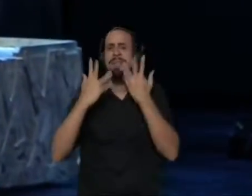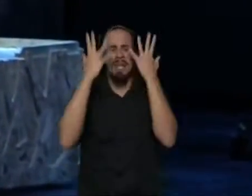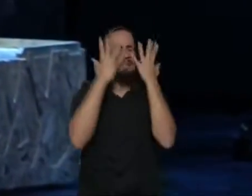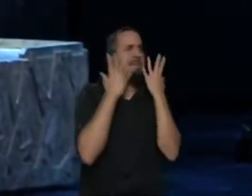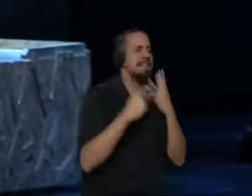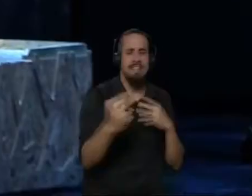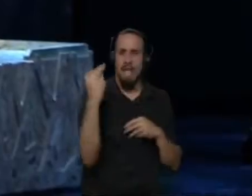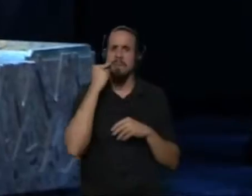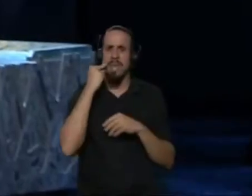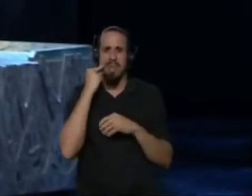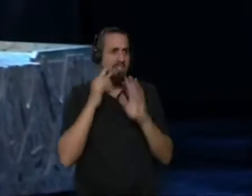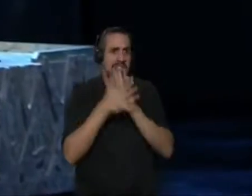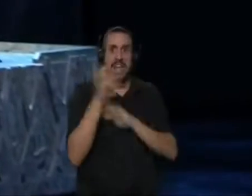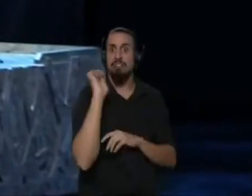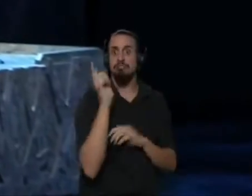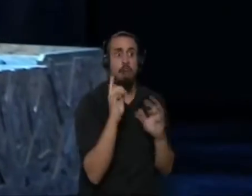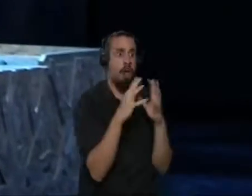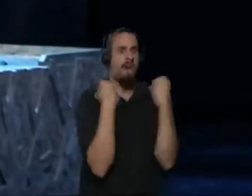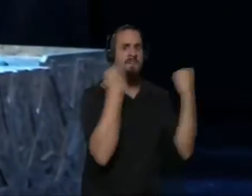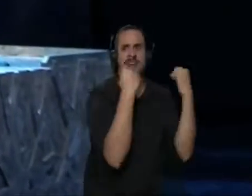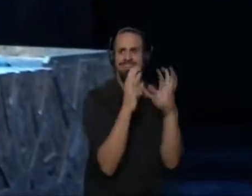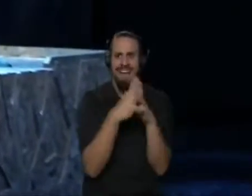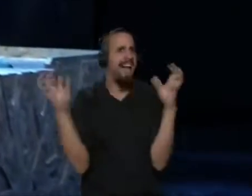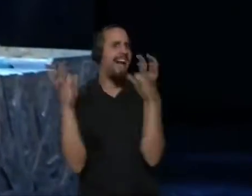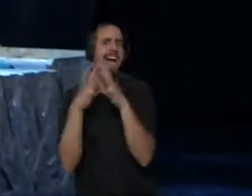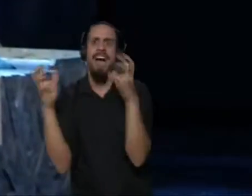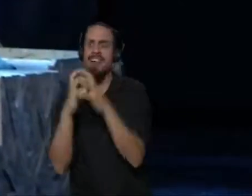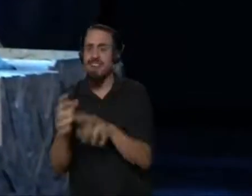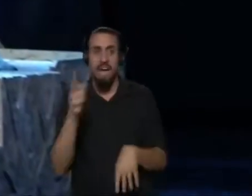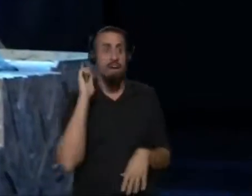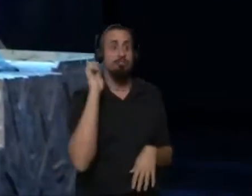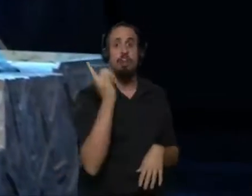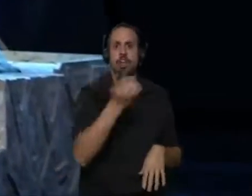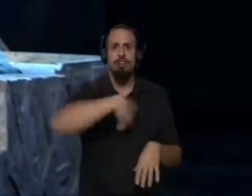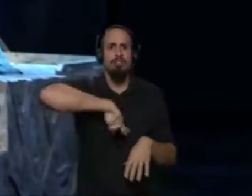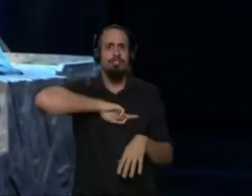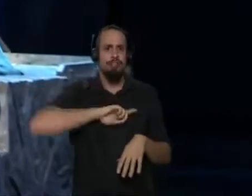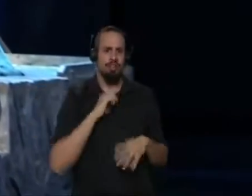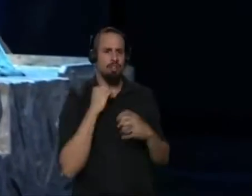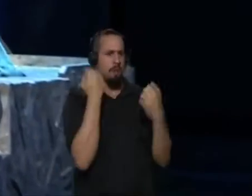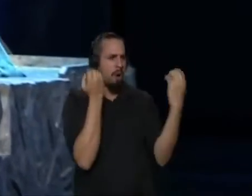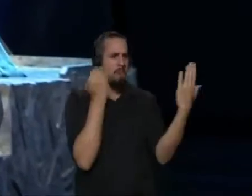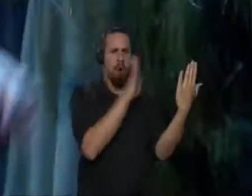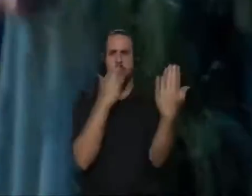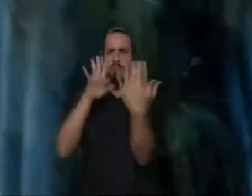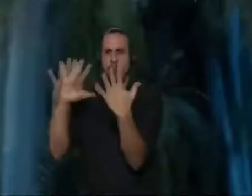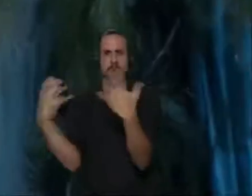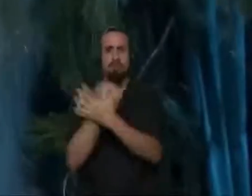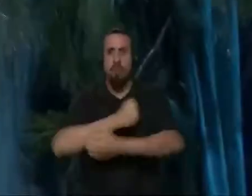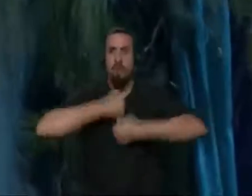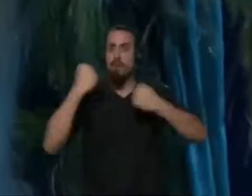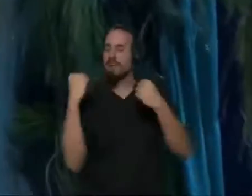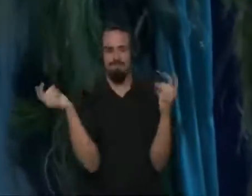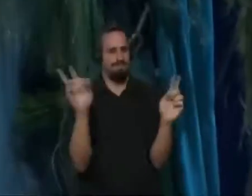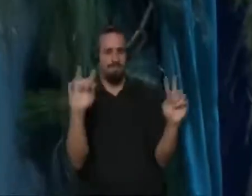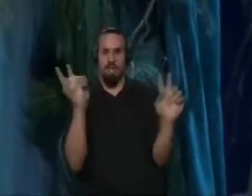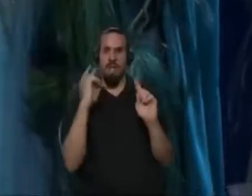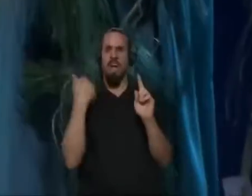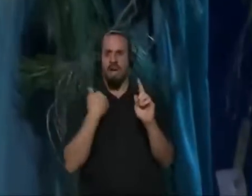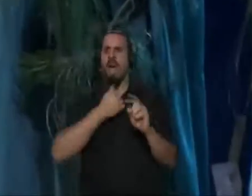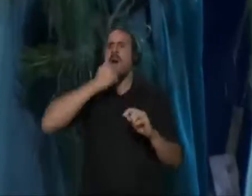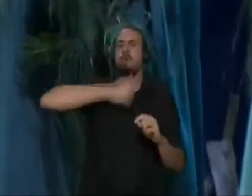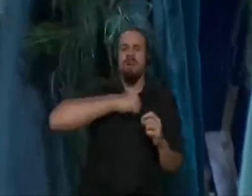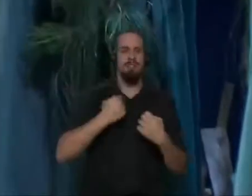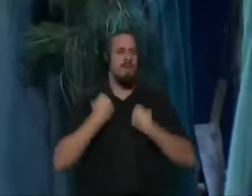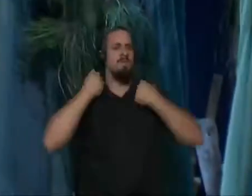No solo de la fuerza y de la gana, no solo de las veces que fuimos fuertes ante todo y frente a todo. Detrás de la firmeza y del aguante,